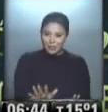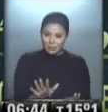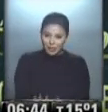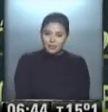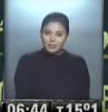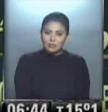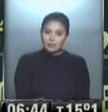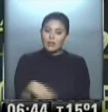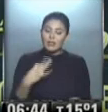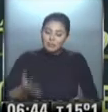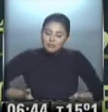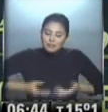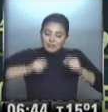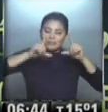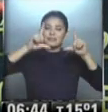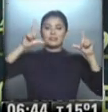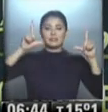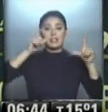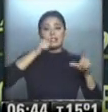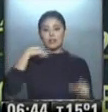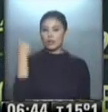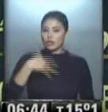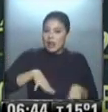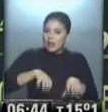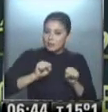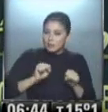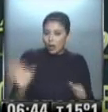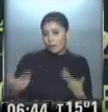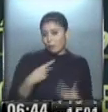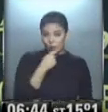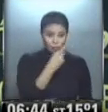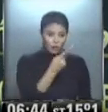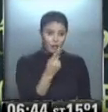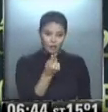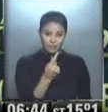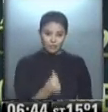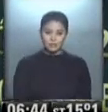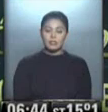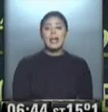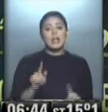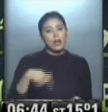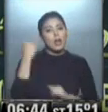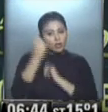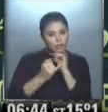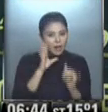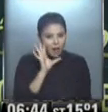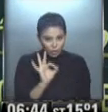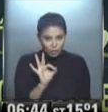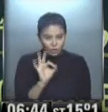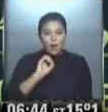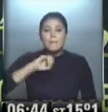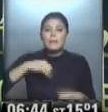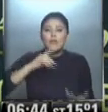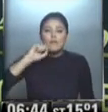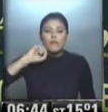a poco hay que ir levantándose, los que nos tenemos que levantar como Cari y yo, ¿eh? Y les vamos a contar algo. La